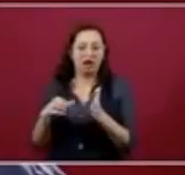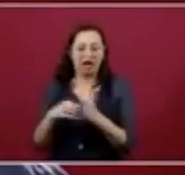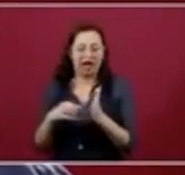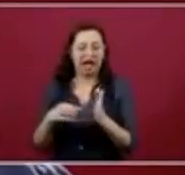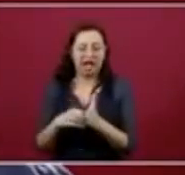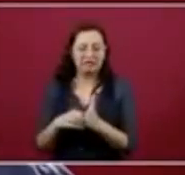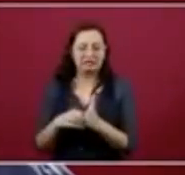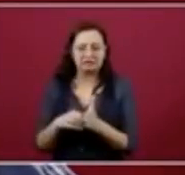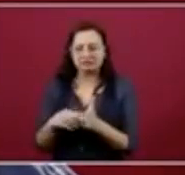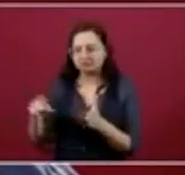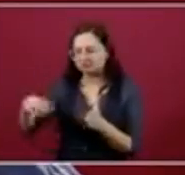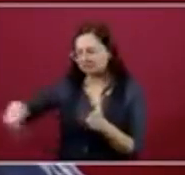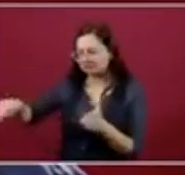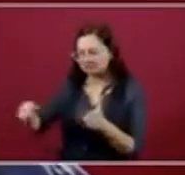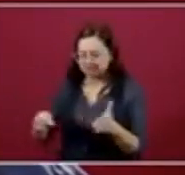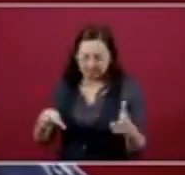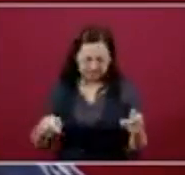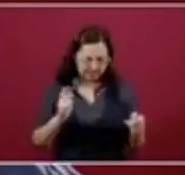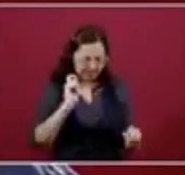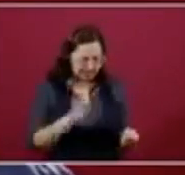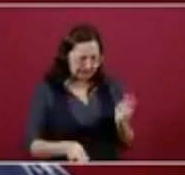sabían qué había